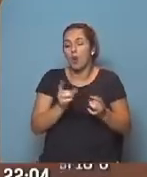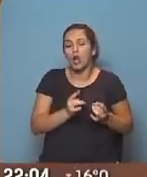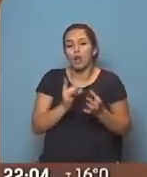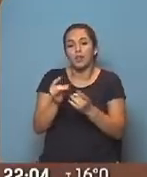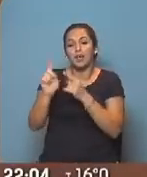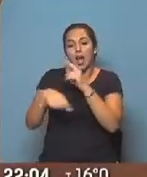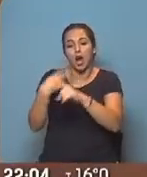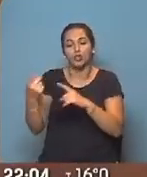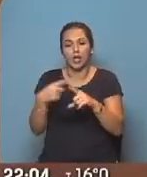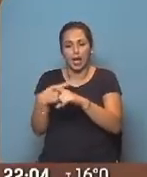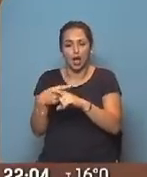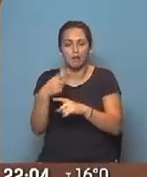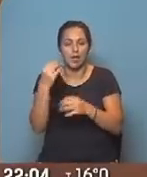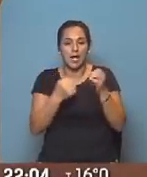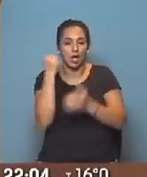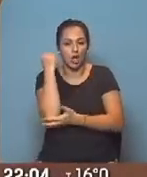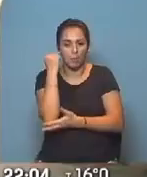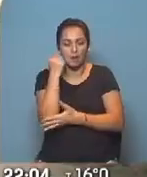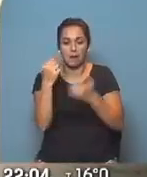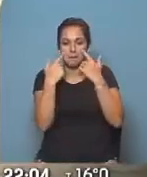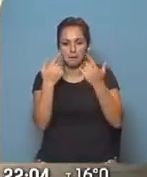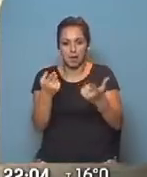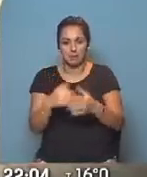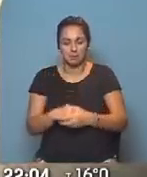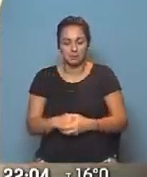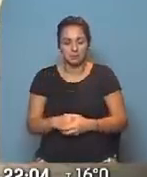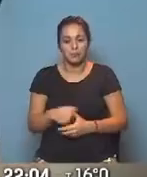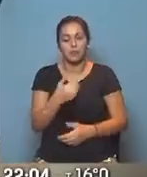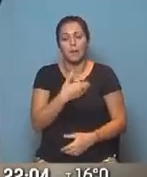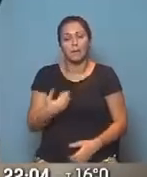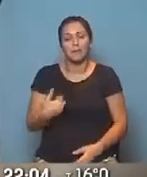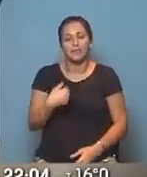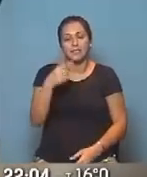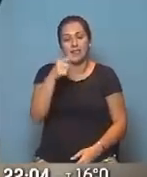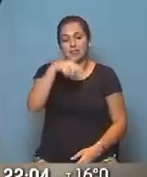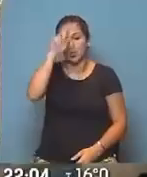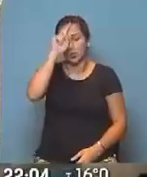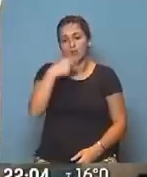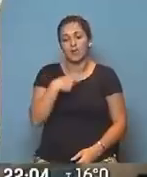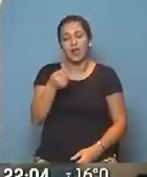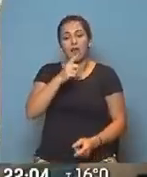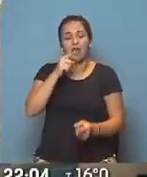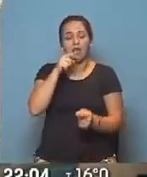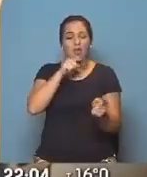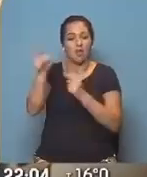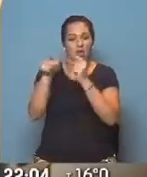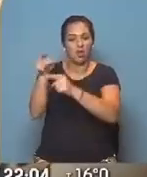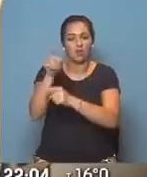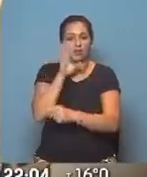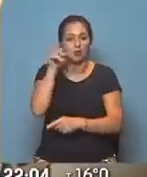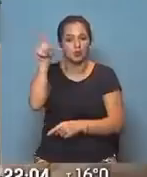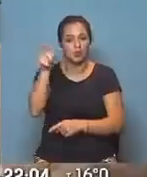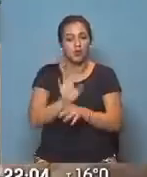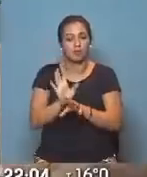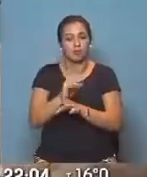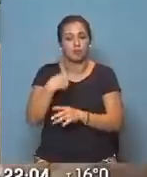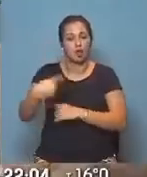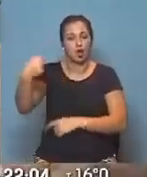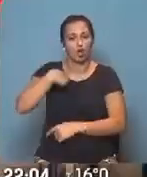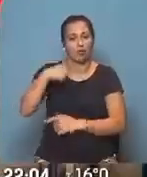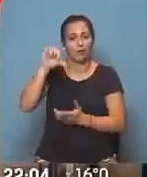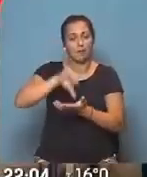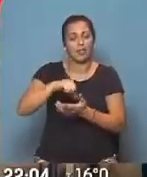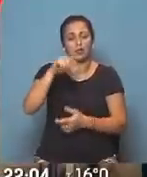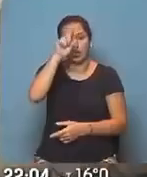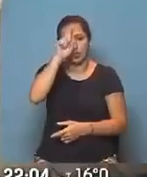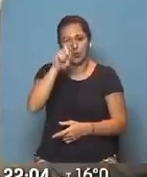Se lo contamos en este informe y lo analizamos. El presidente turco acusó lunes a Estados Unidos de querer golpear a Turquía por la espalda. La